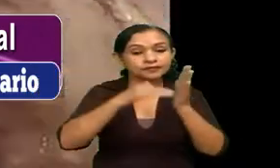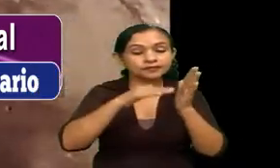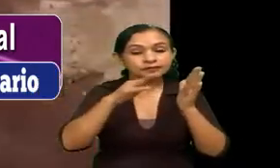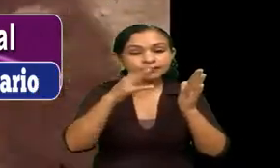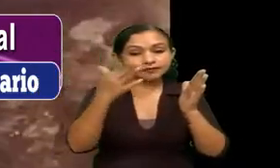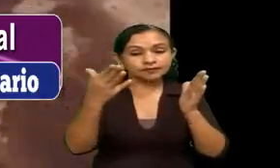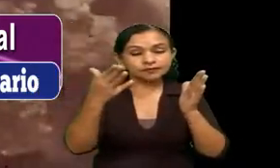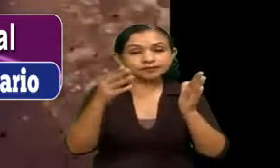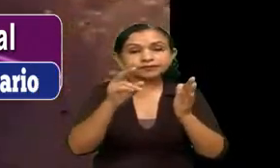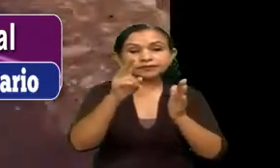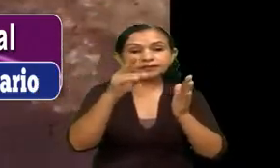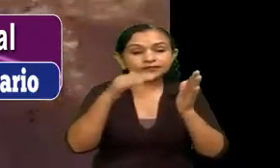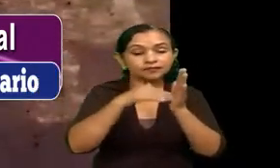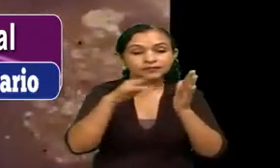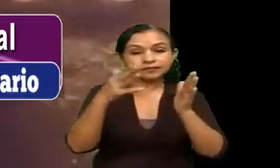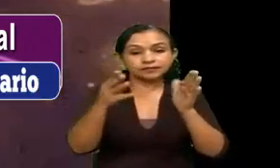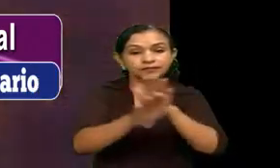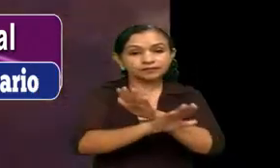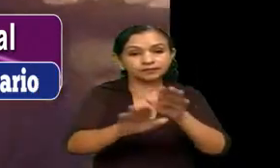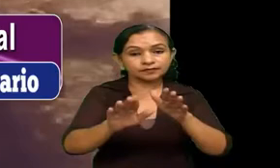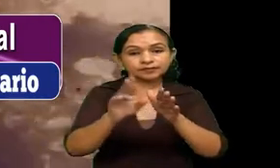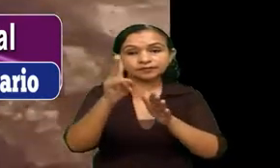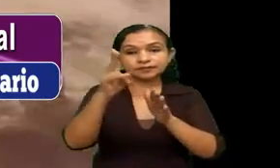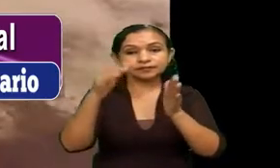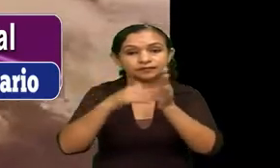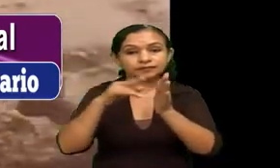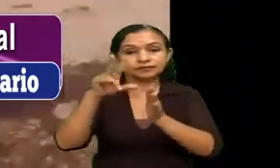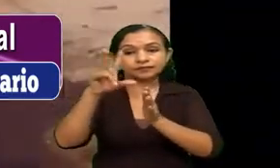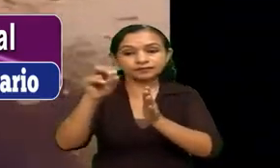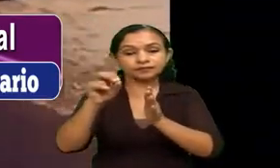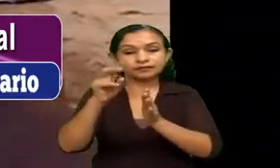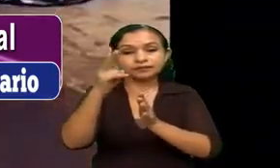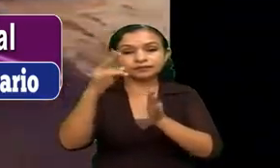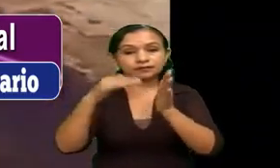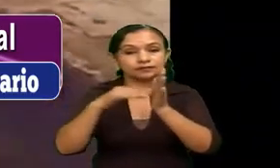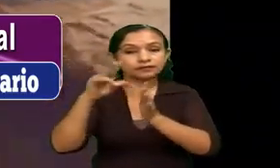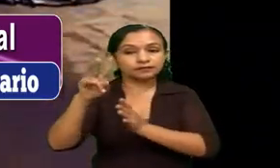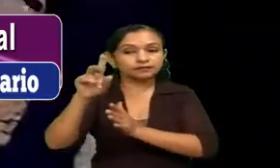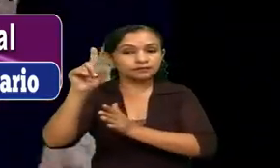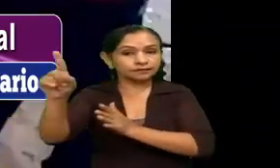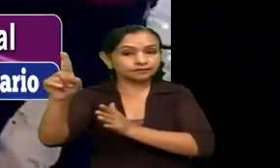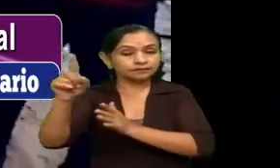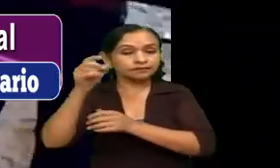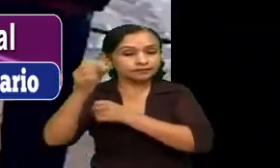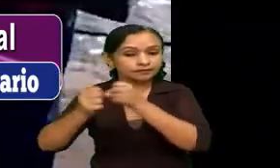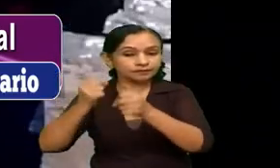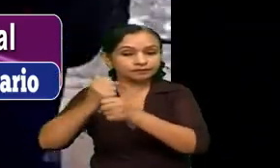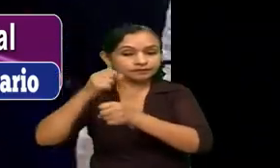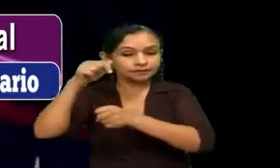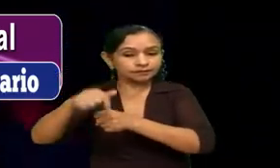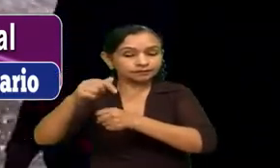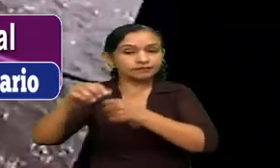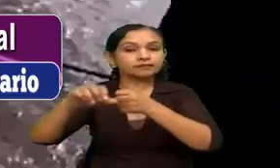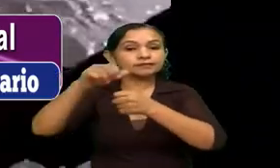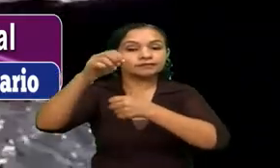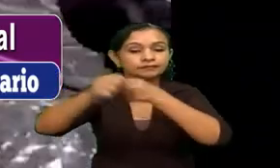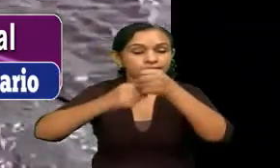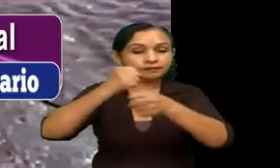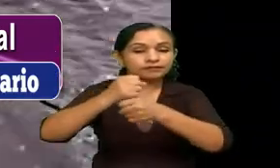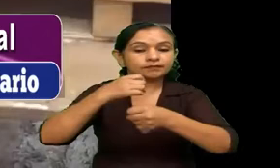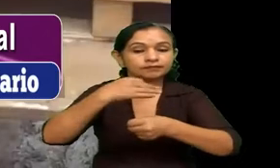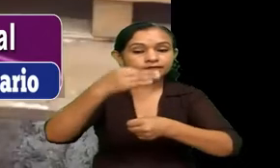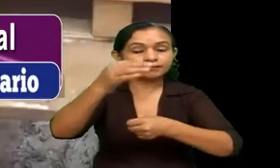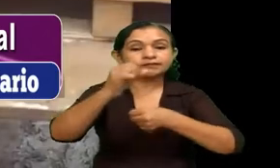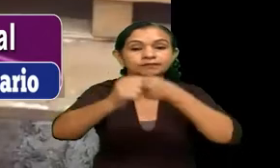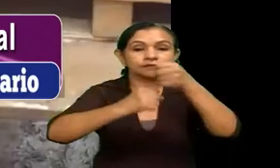2019, terminar 2019, 2020 y 2021. Es decir, por eso es que hablamos y lo hemos